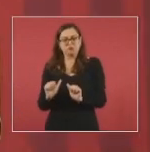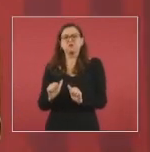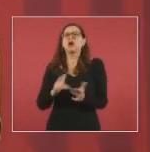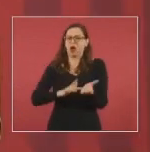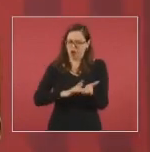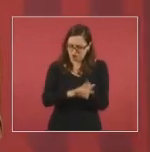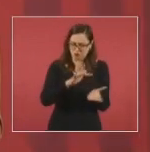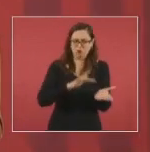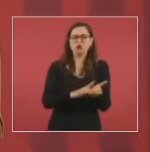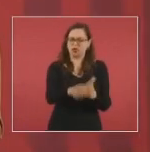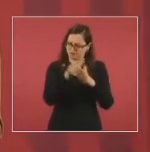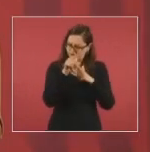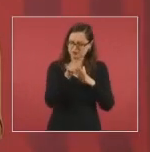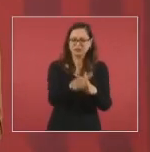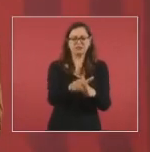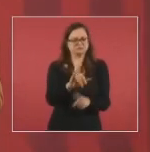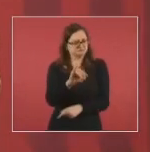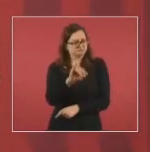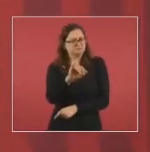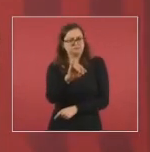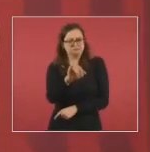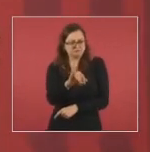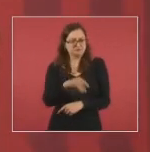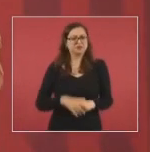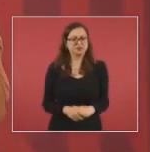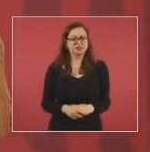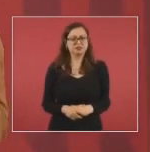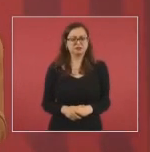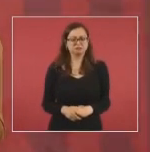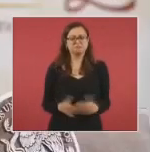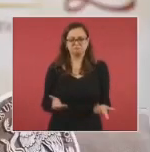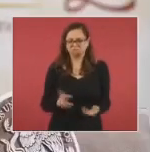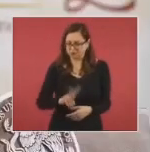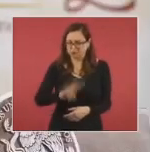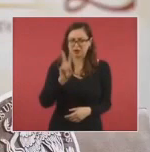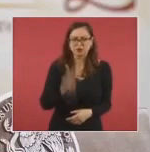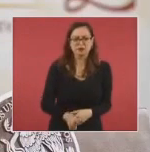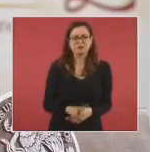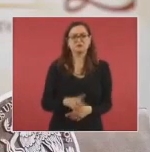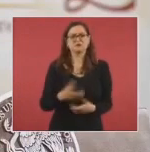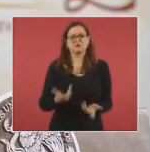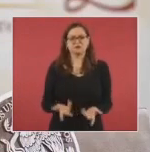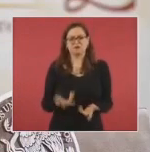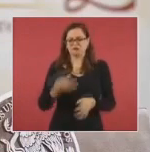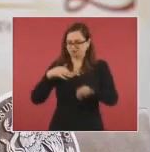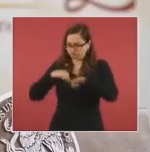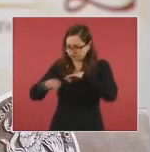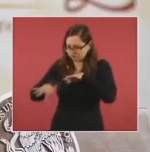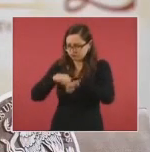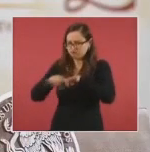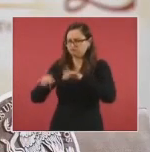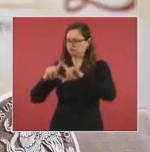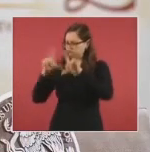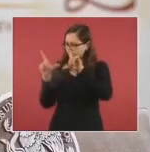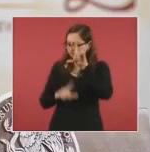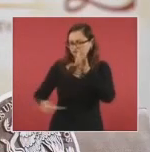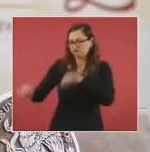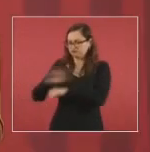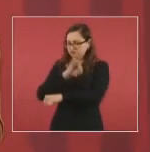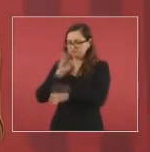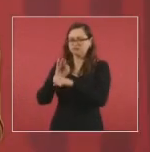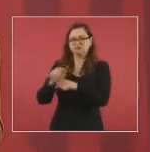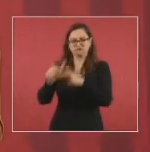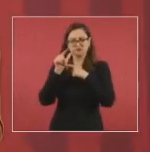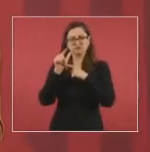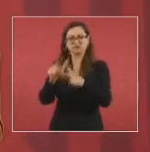pegada a su familia en Monterrey. Tiene dos hijos, dos hijos jóvenes. Cuando renunció a la